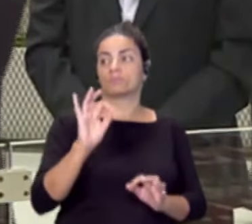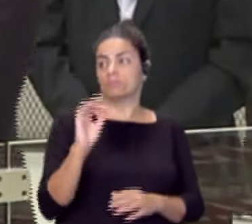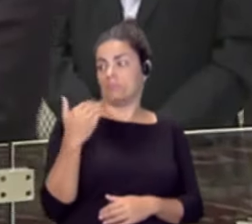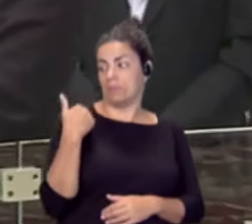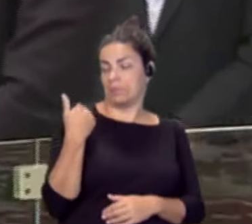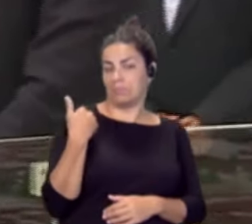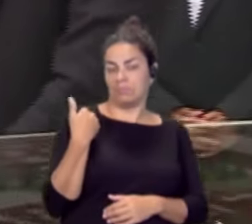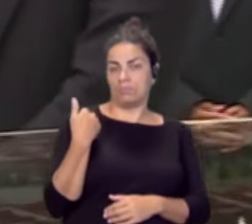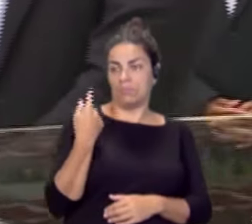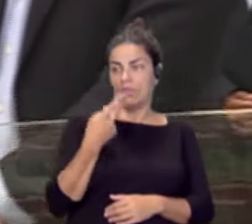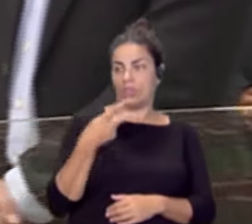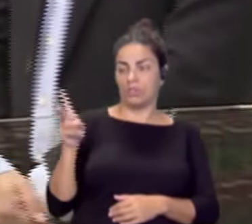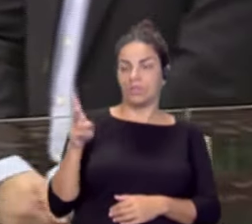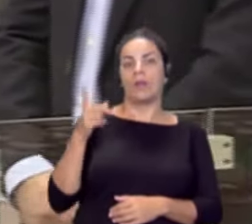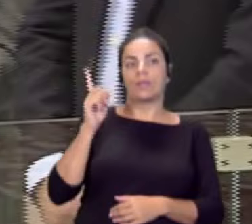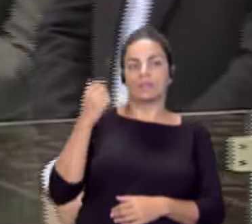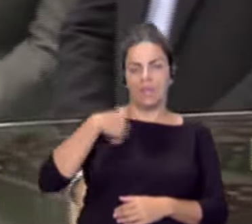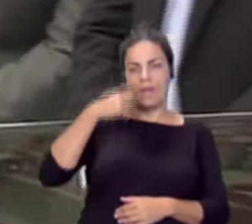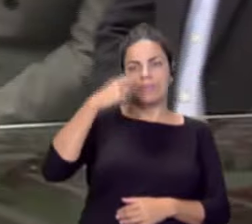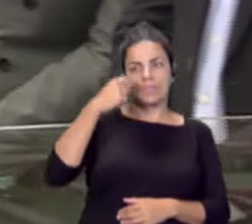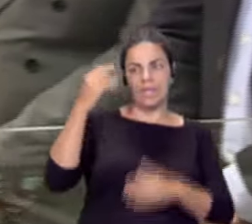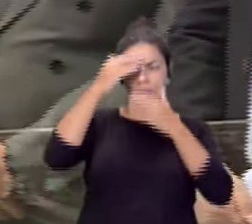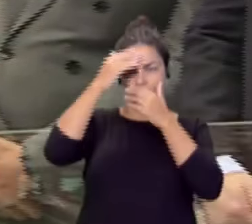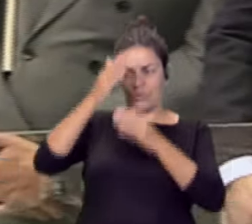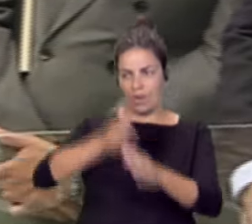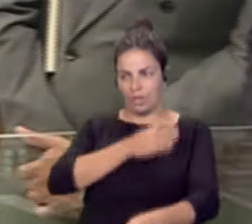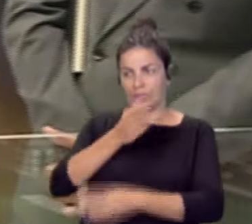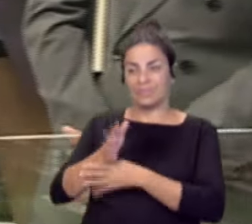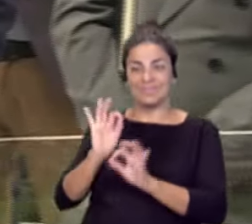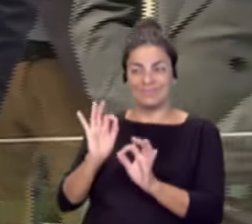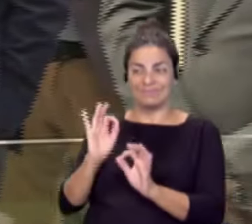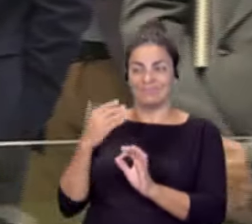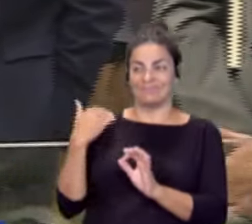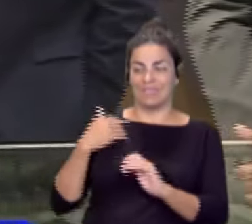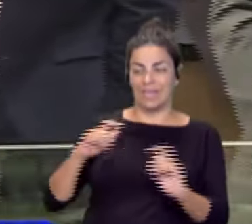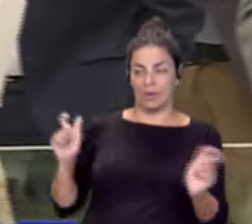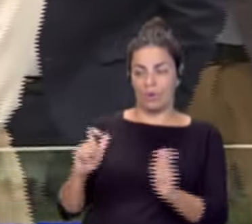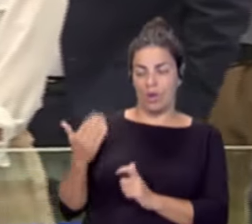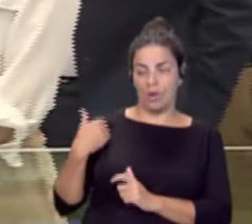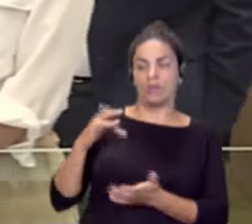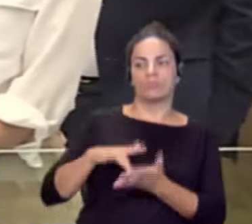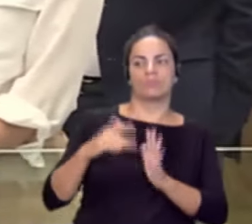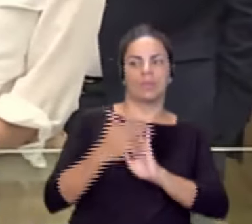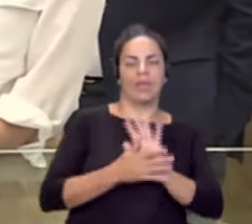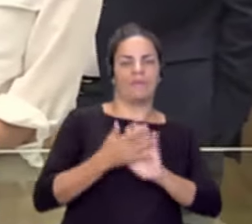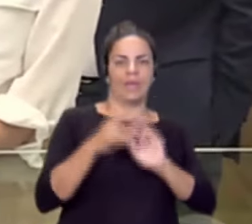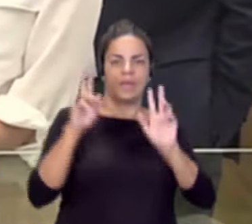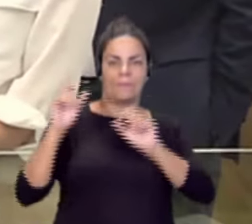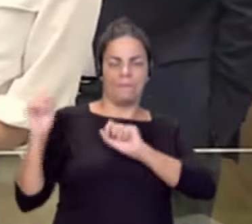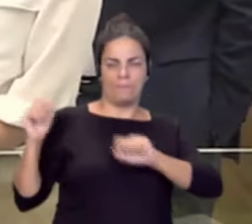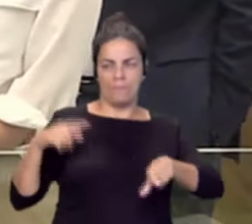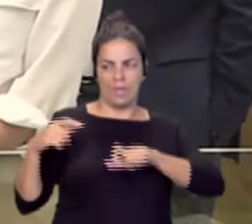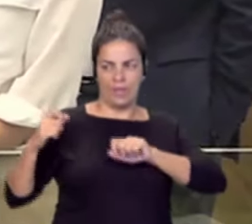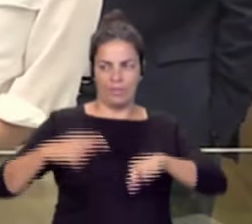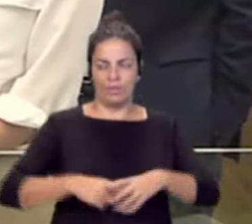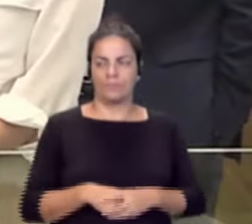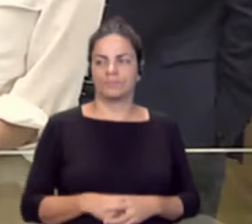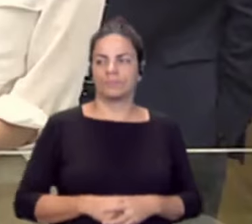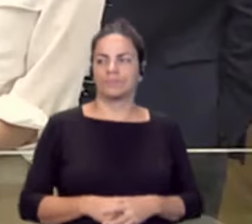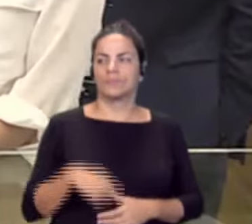que el presidente visitara Marruecos para hablar, en ese caso en concreto, de migración. Vemos ahora también a